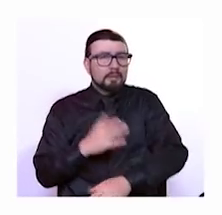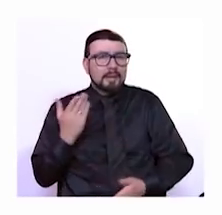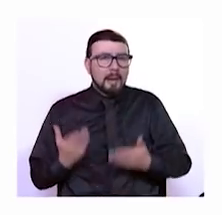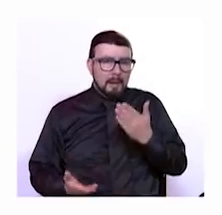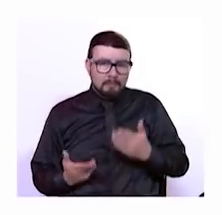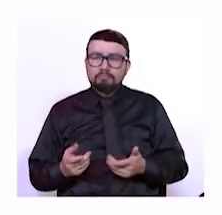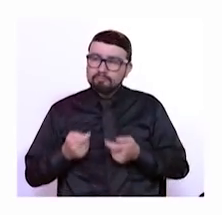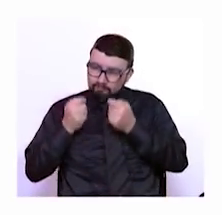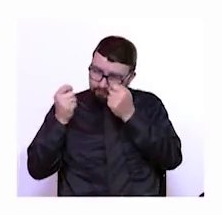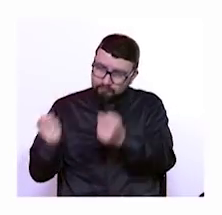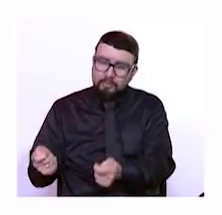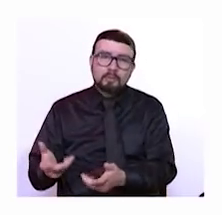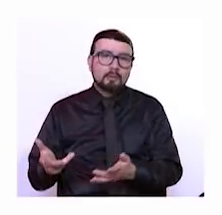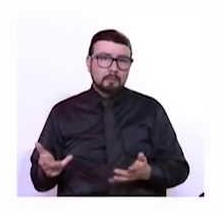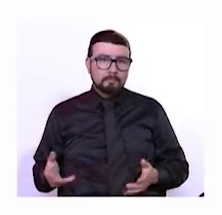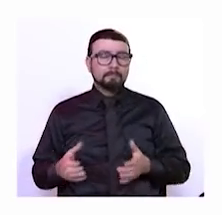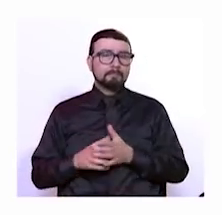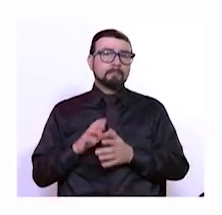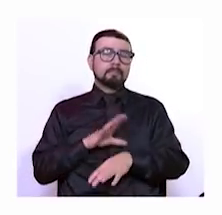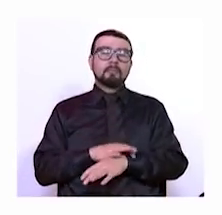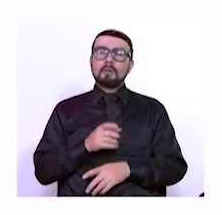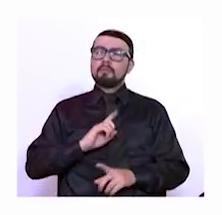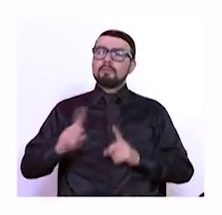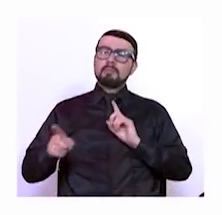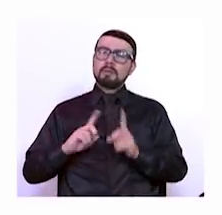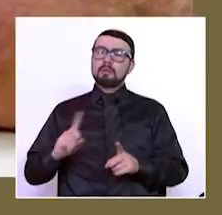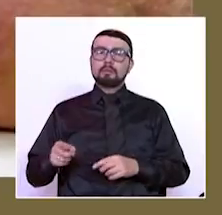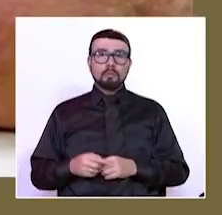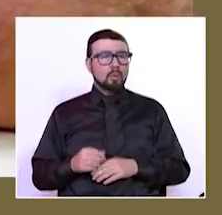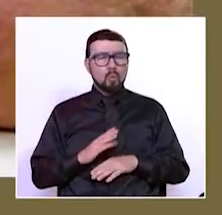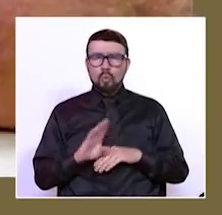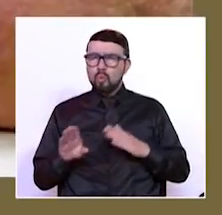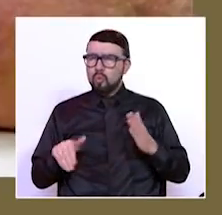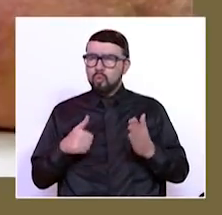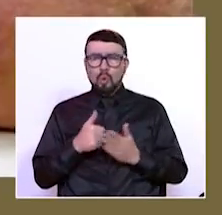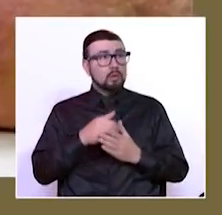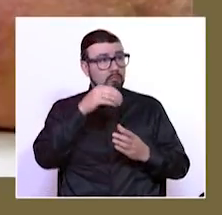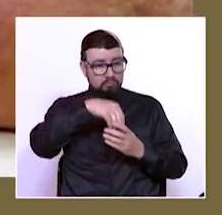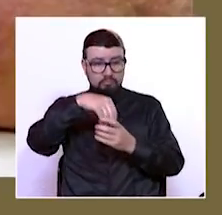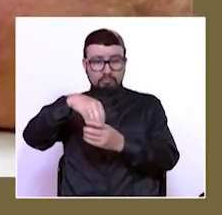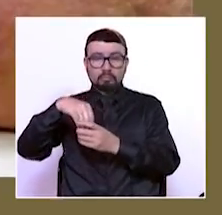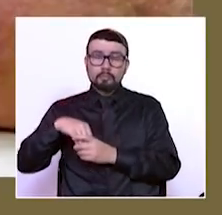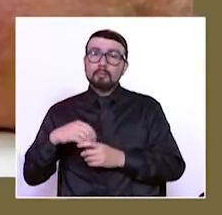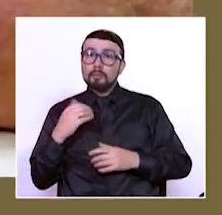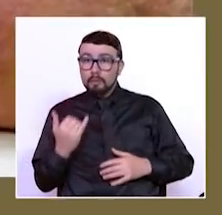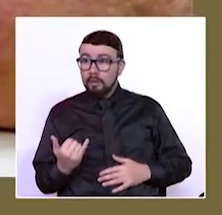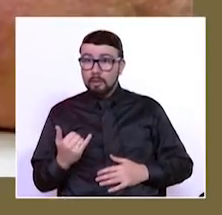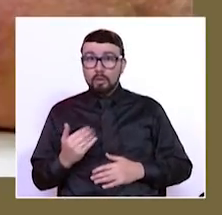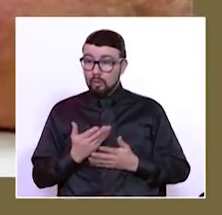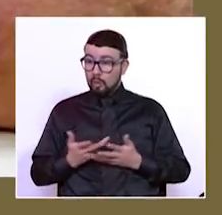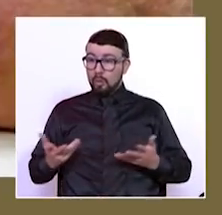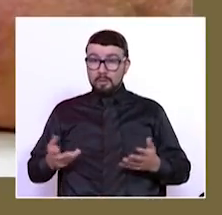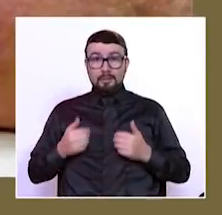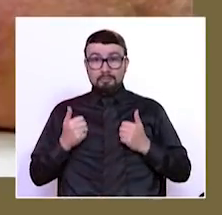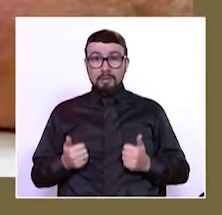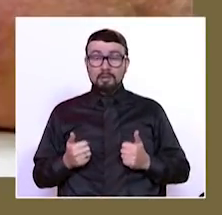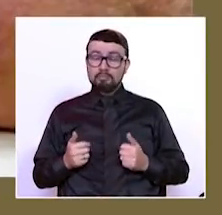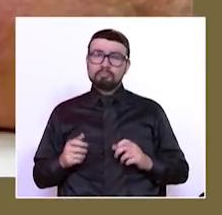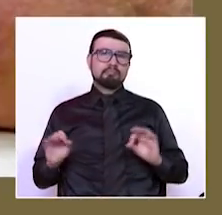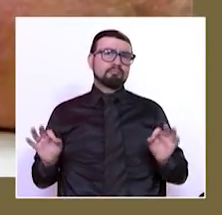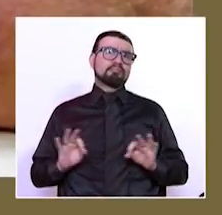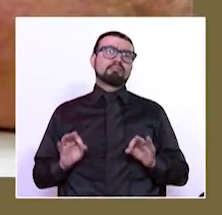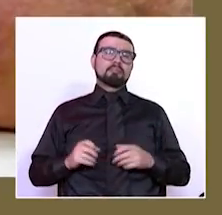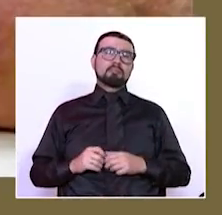por eso en todas partes donde hacen escleroterapia no hacen las cosas bien porque una cosa es